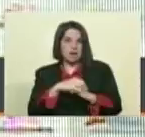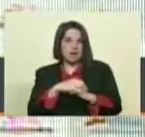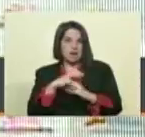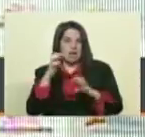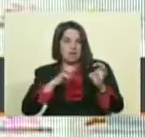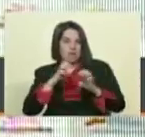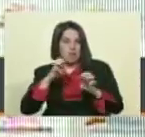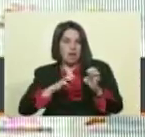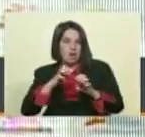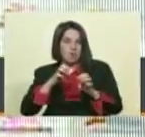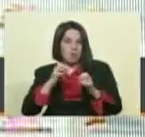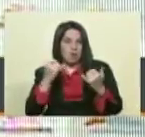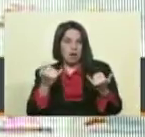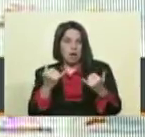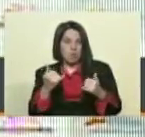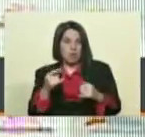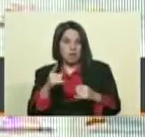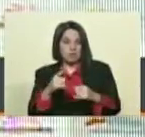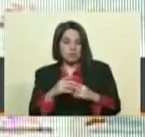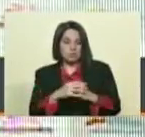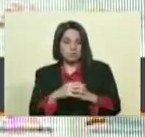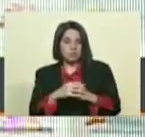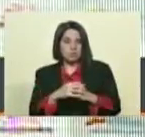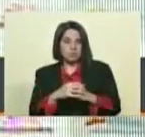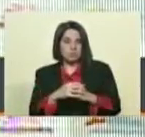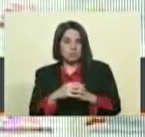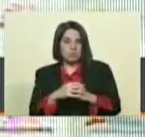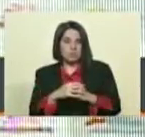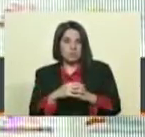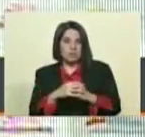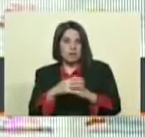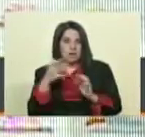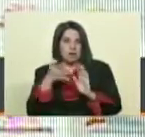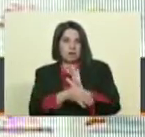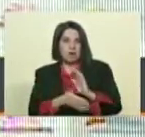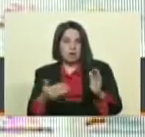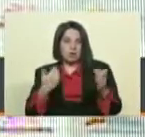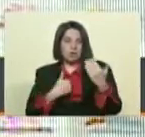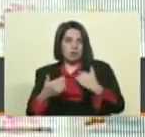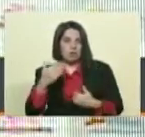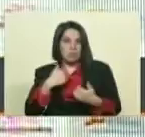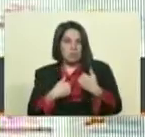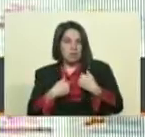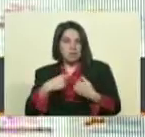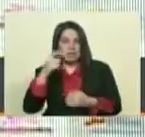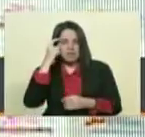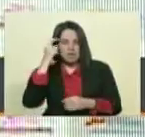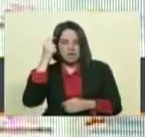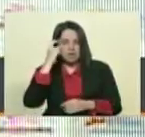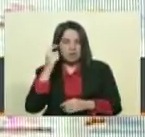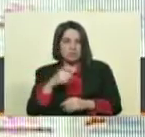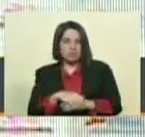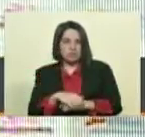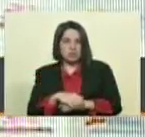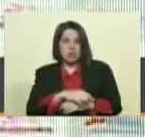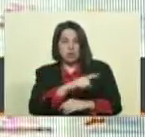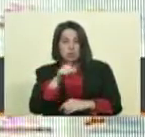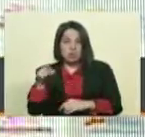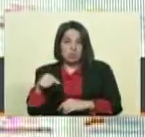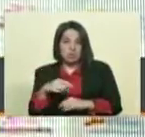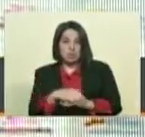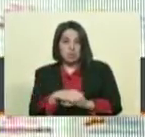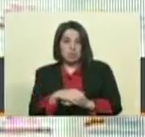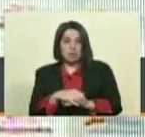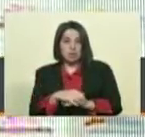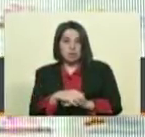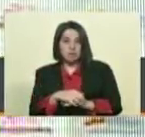evalúa estos fenómenos? Esto es muy importante, porque ustedes están en el combate diario. Ustedes, tenemos que comprender bien